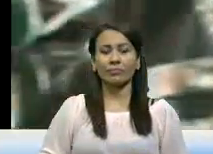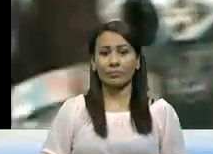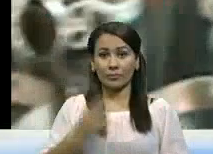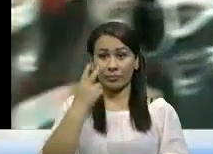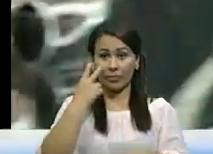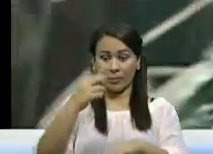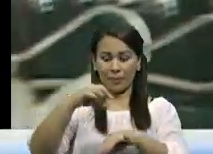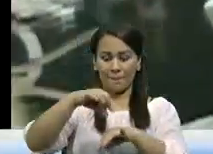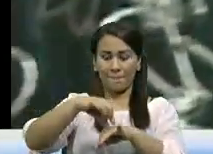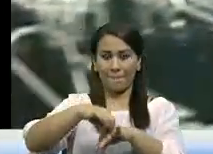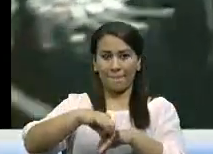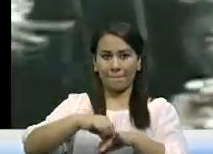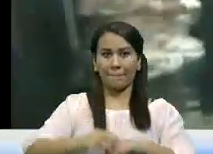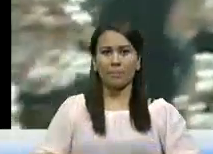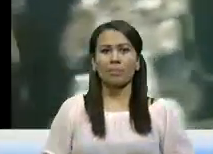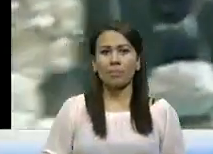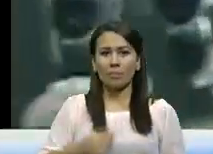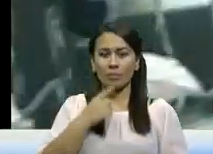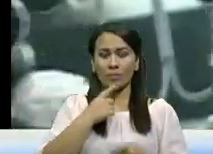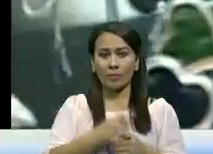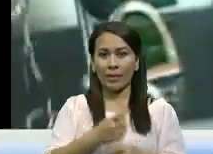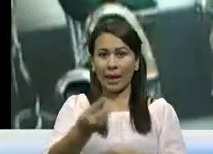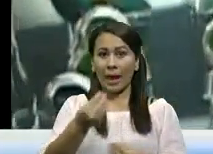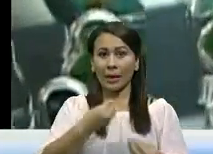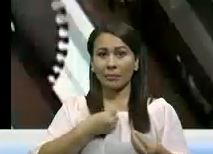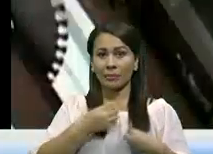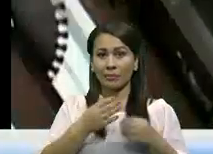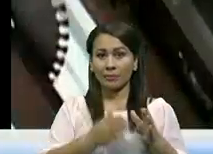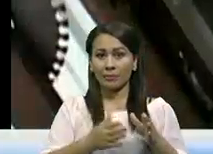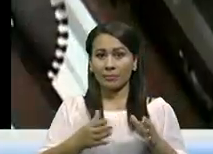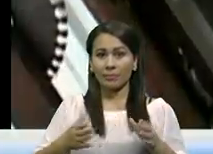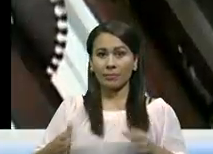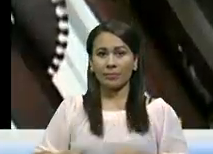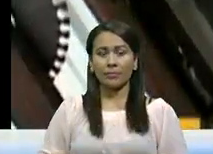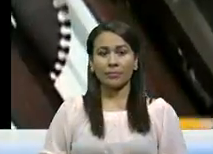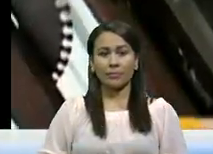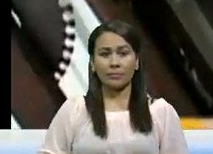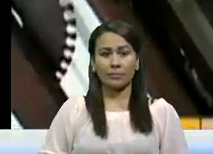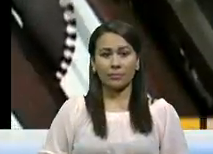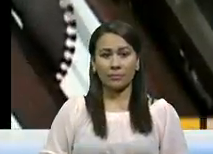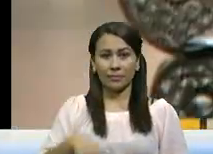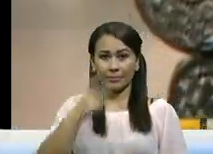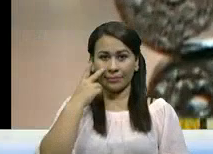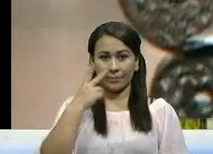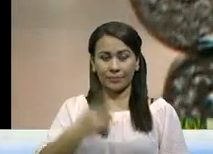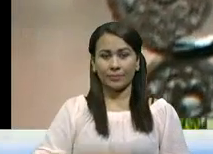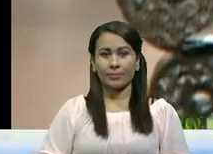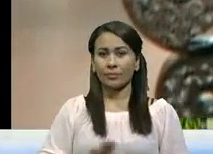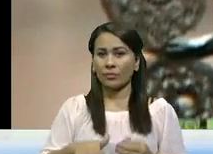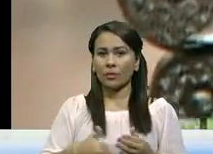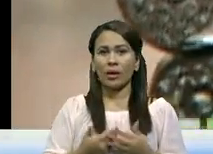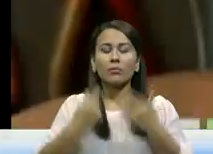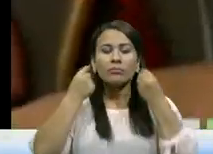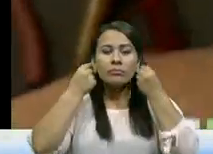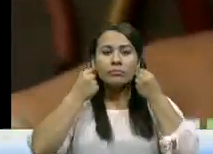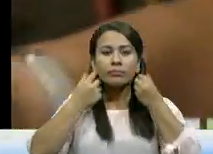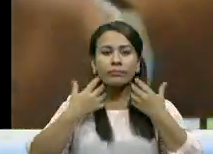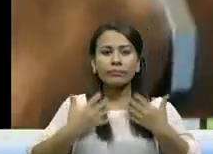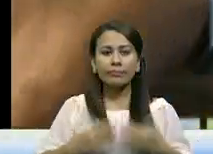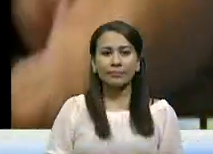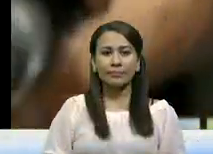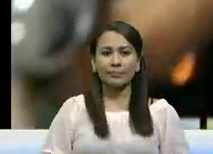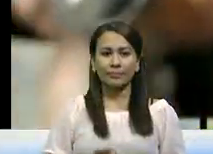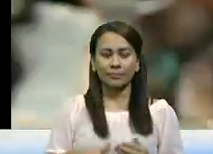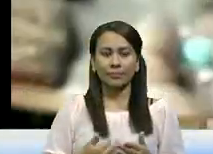sí, es en menos cantidad, prácticamente diría tal vez un 50%. Un trabajo de